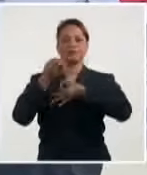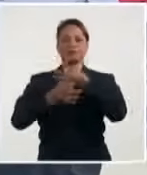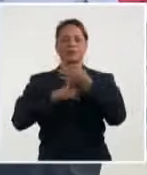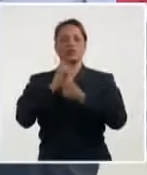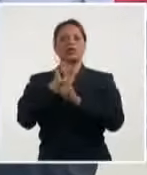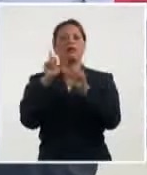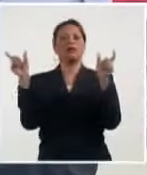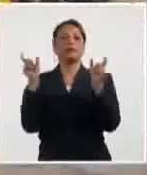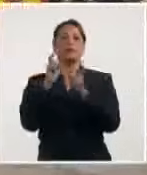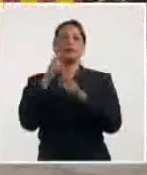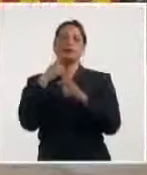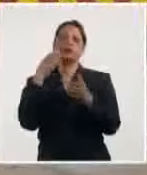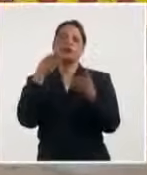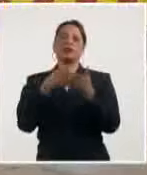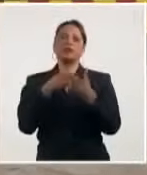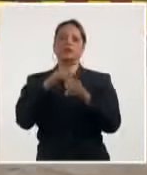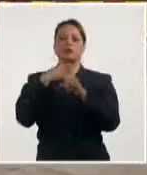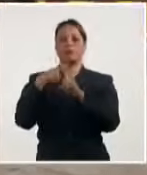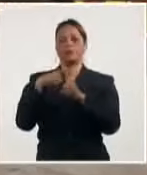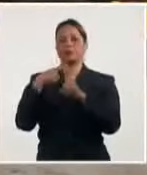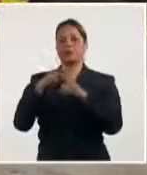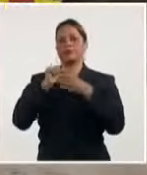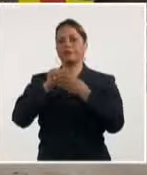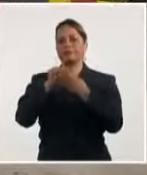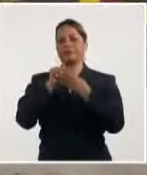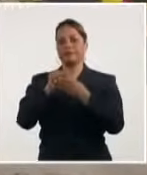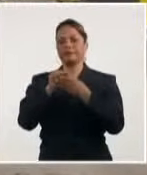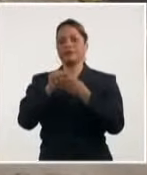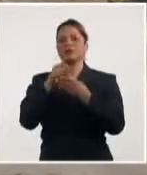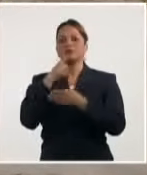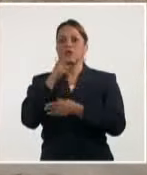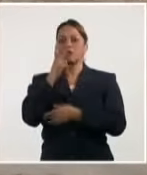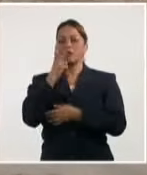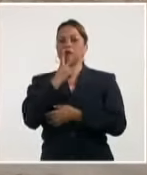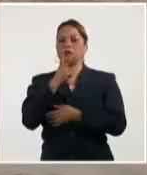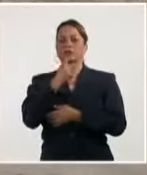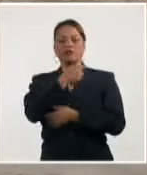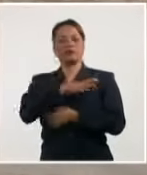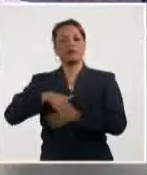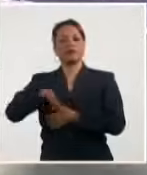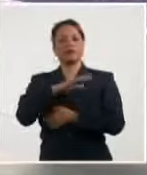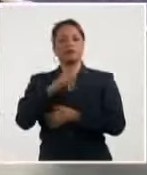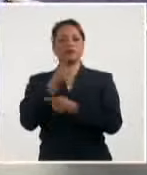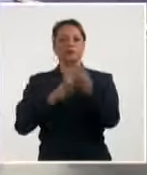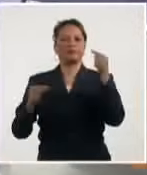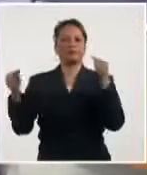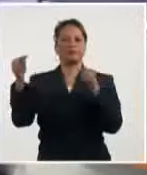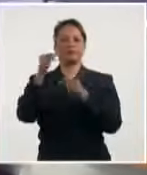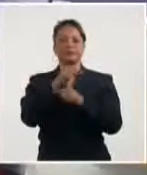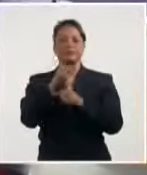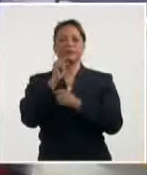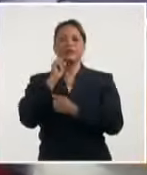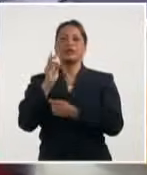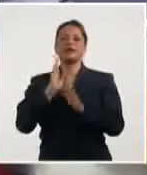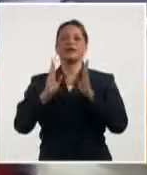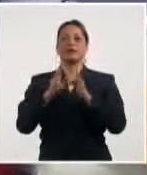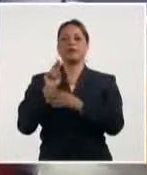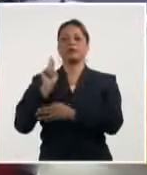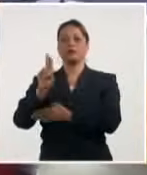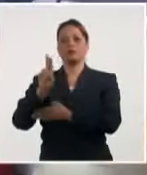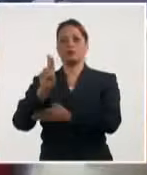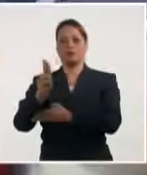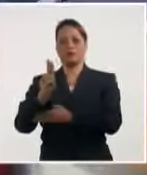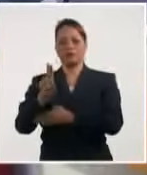impactos directos en servicios básicos que contribuirá fundamentalmente en la atención de